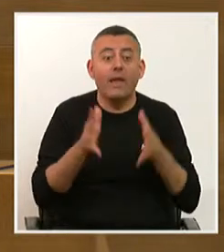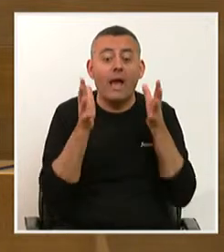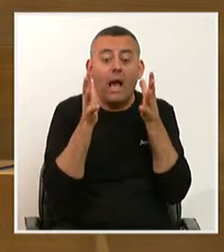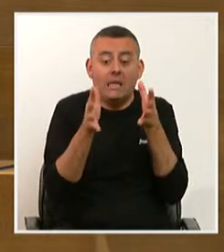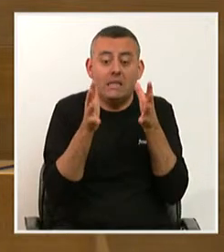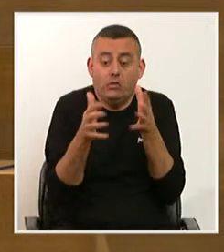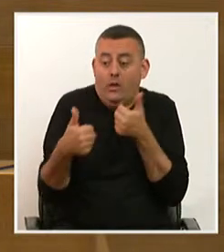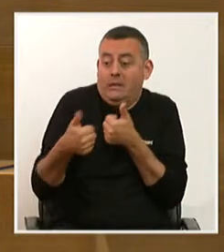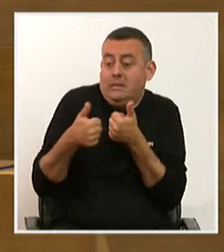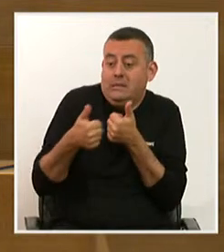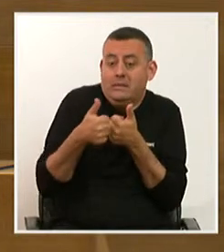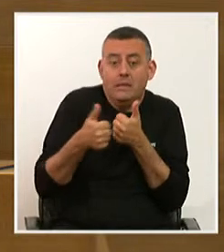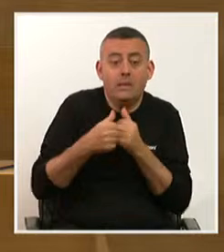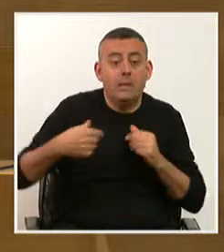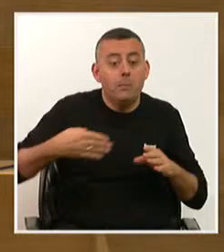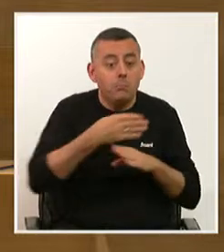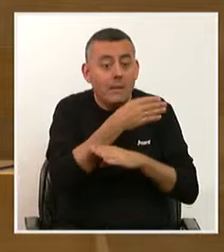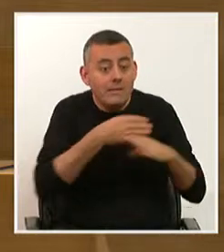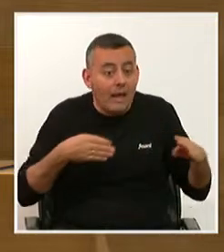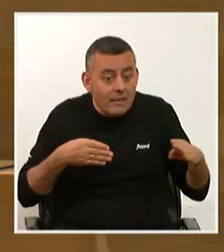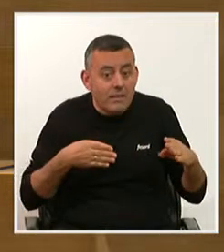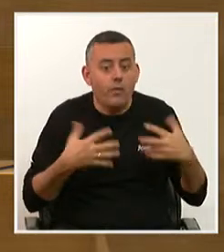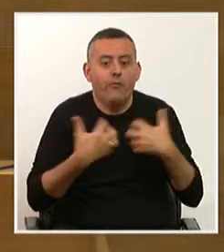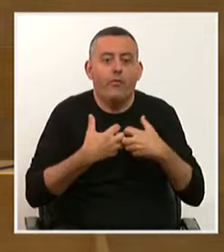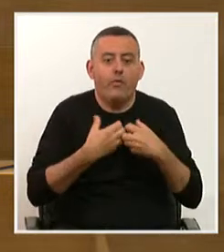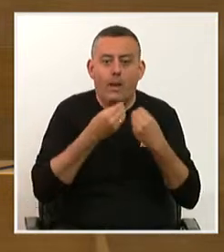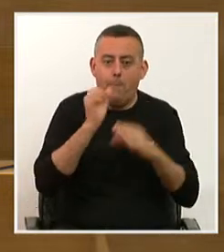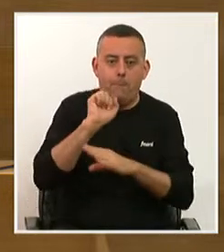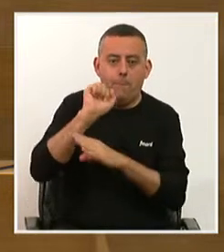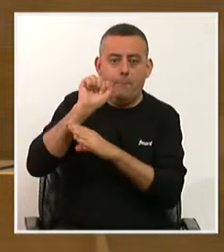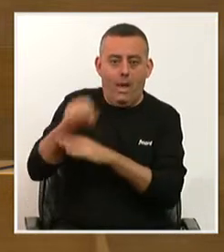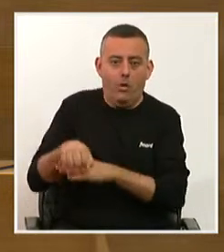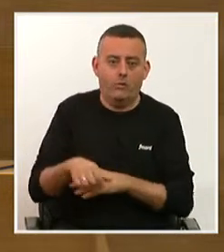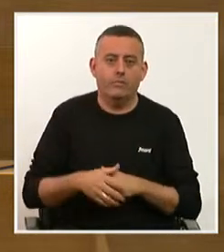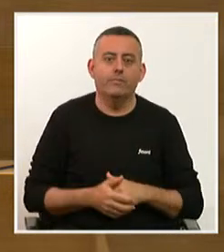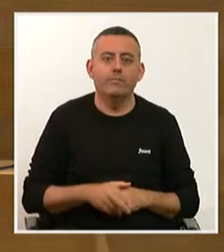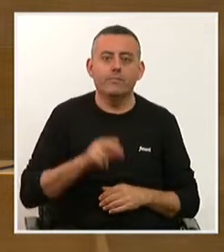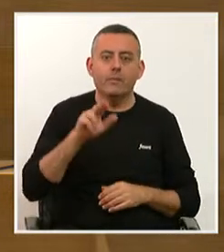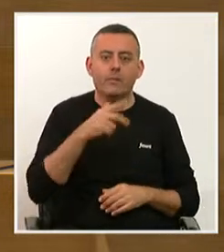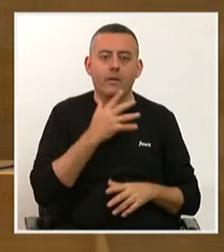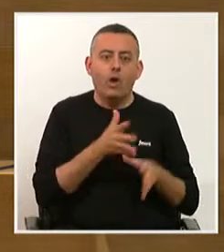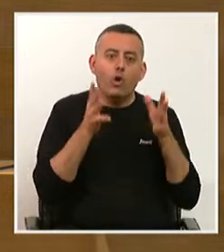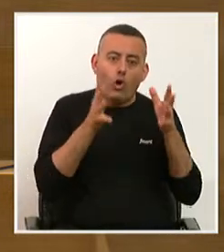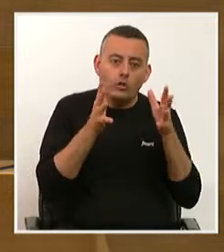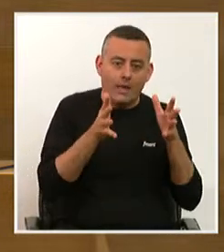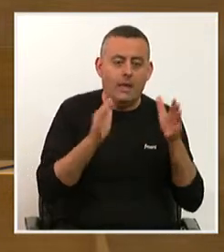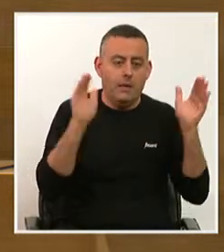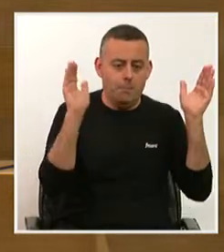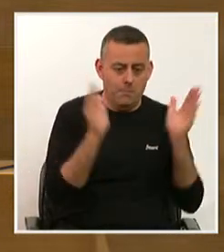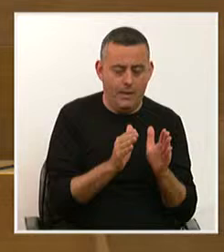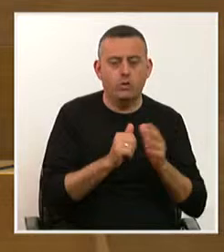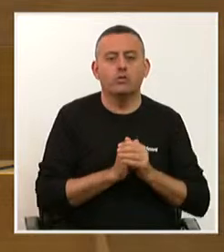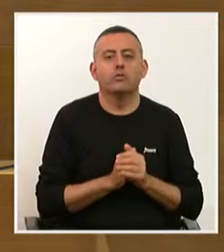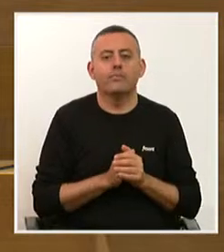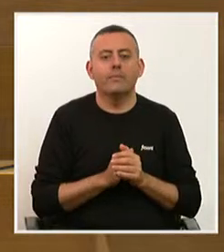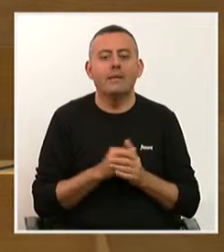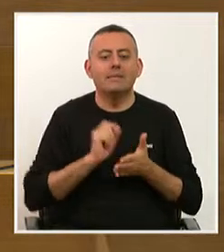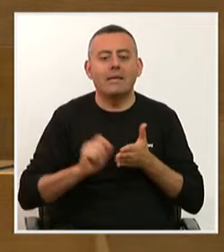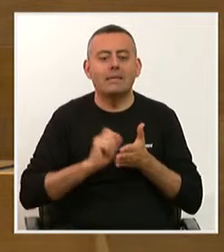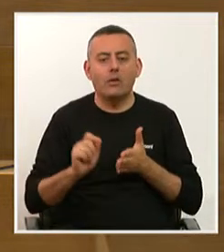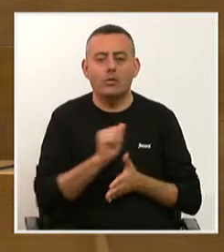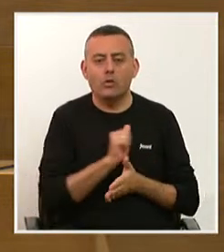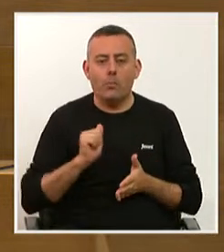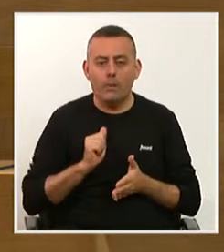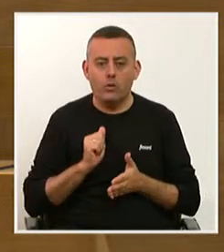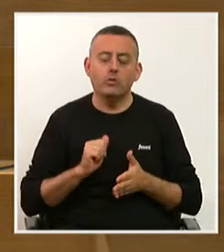podíamos funcionar mejor que ustedes con menos consellers menos secretarios autonómicos y menos directores generales podíamos funcionar